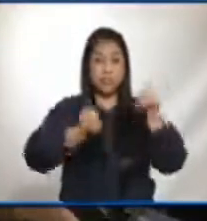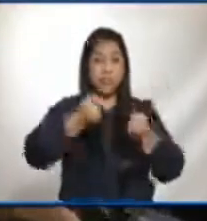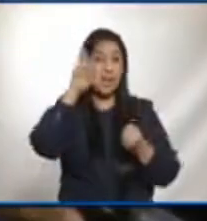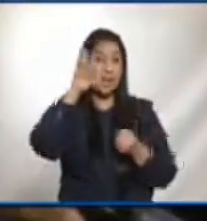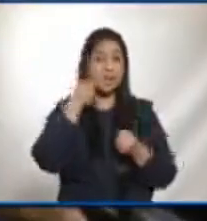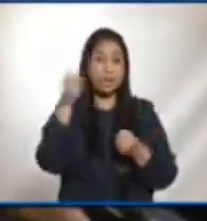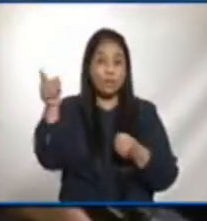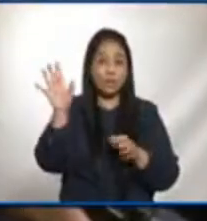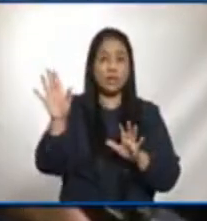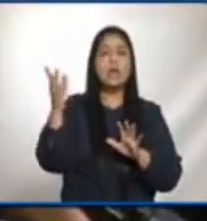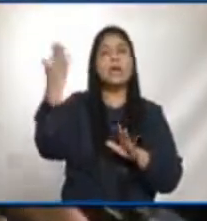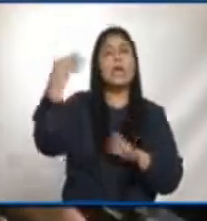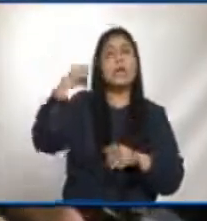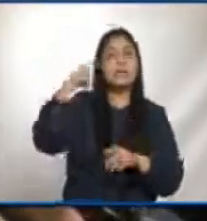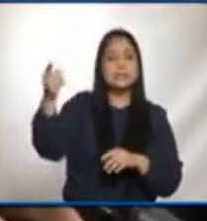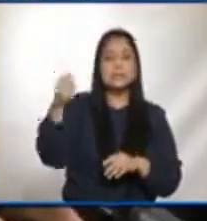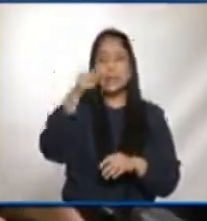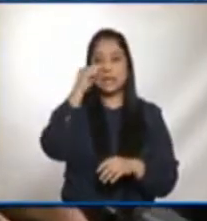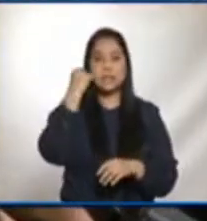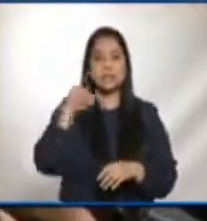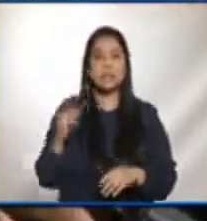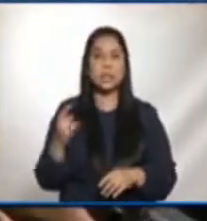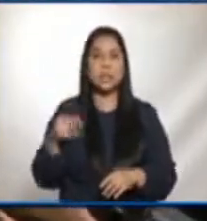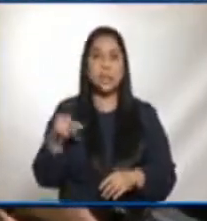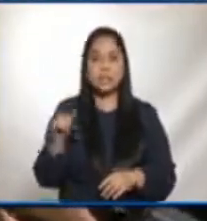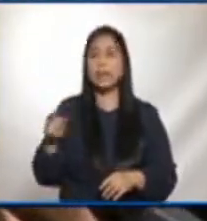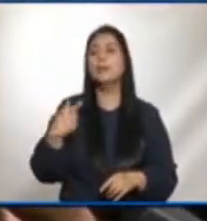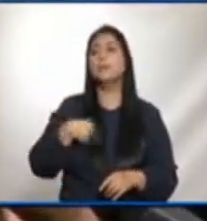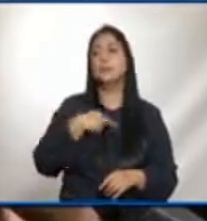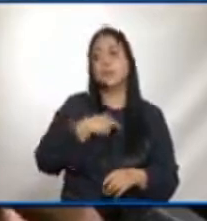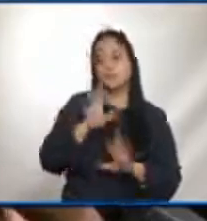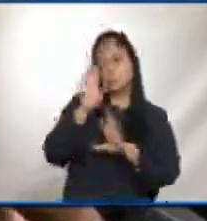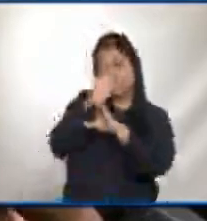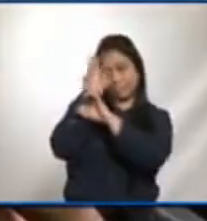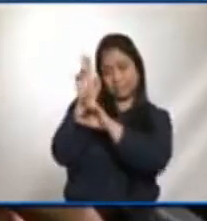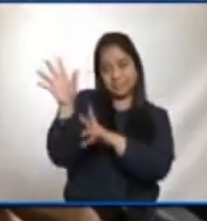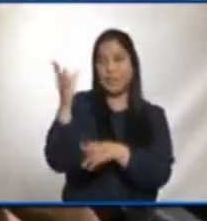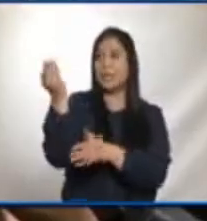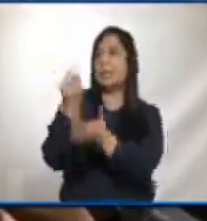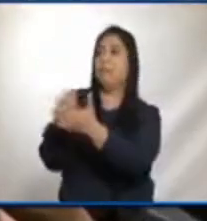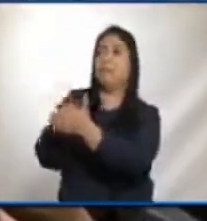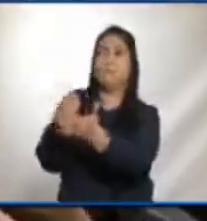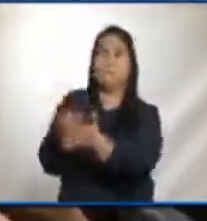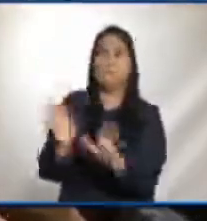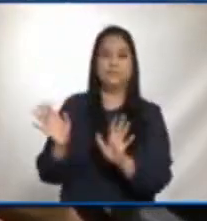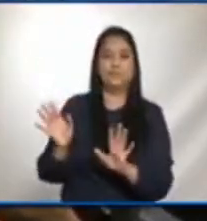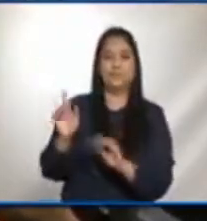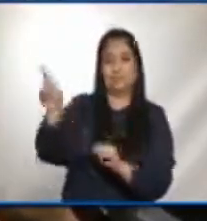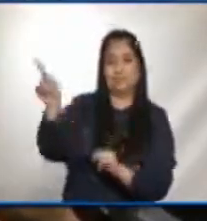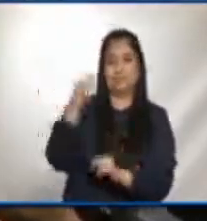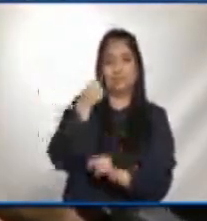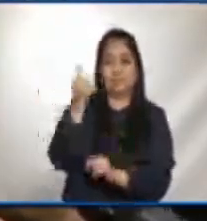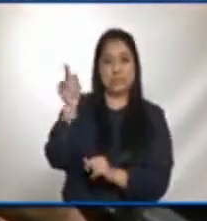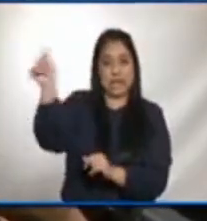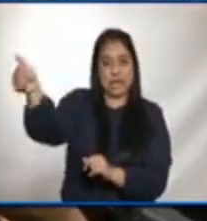muy respetuosos de exigirle al gobierno mexicano que tiene que investigar, porque es a